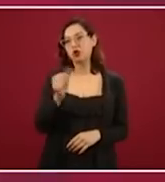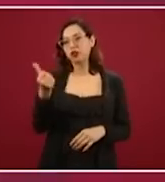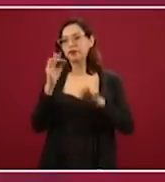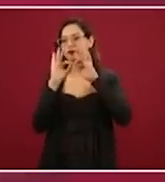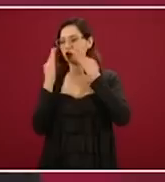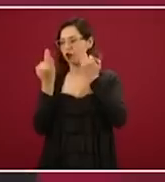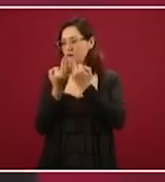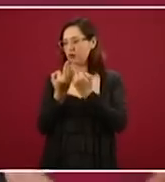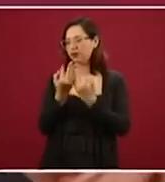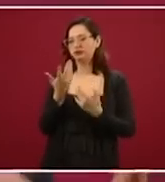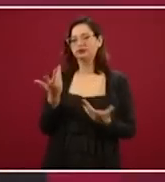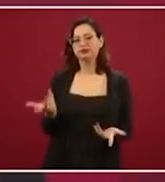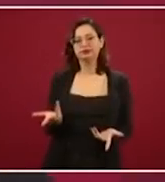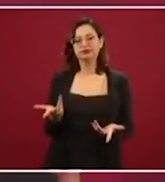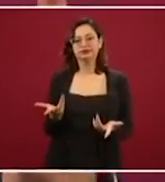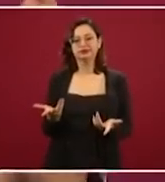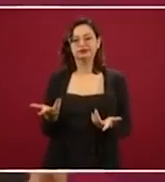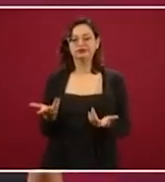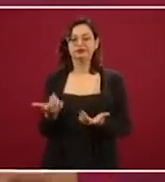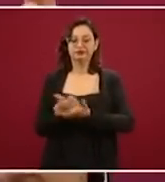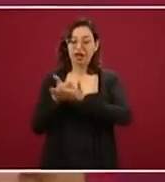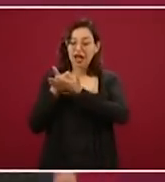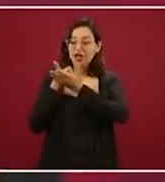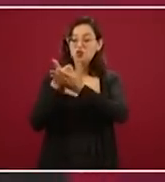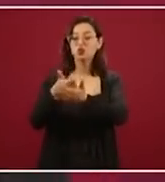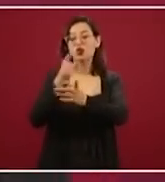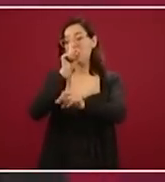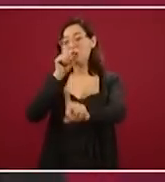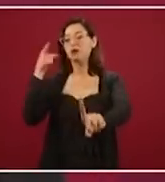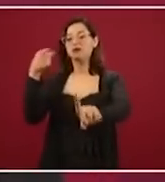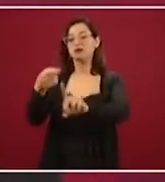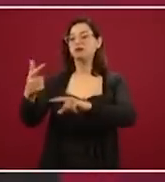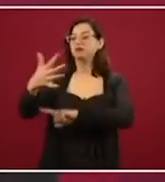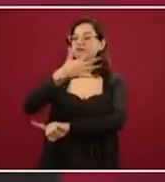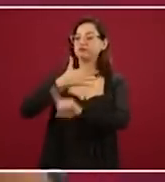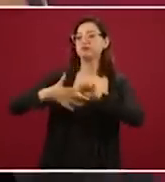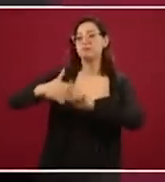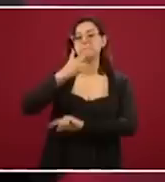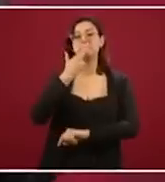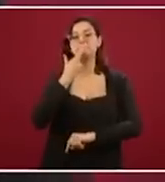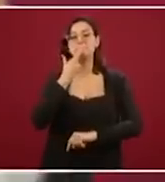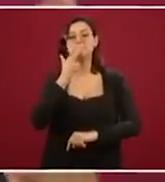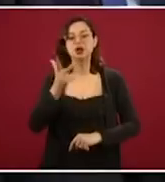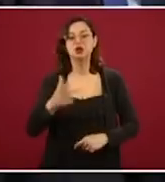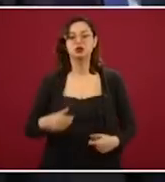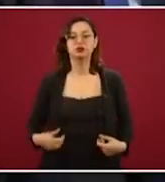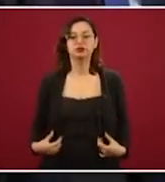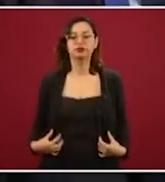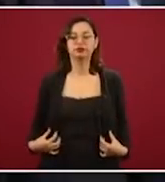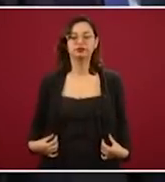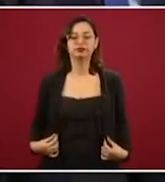todos queremos ayudar a tener una sociedad mejor. Miren, aquí vienen